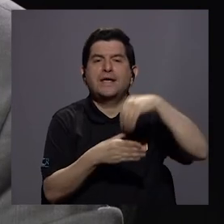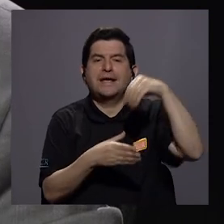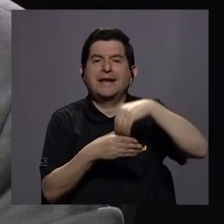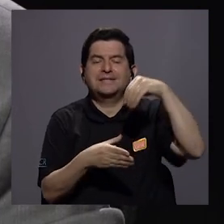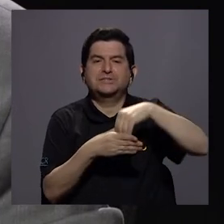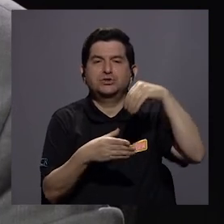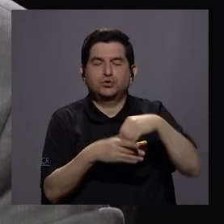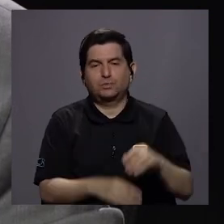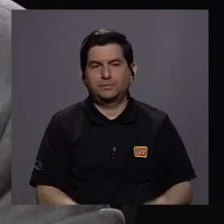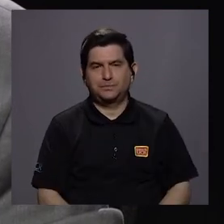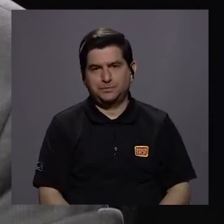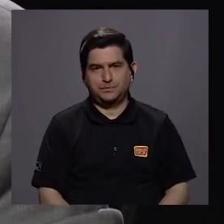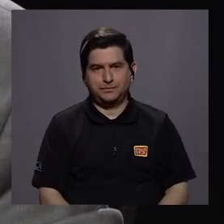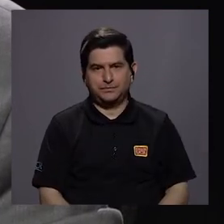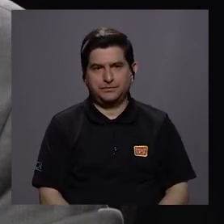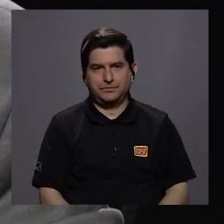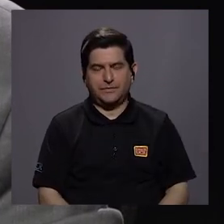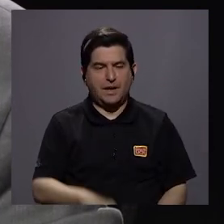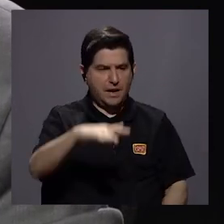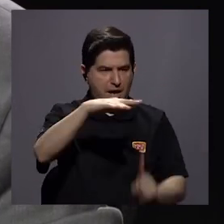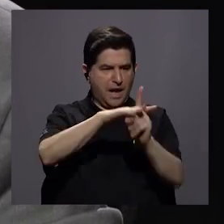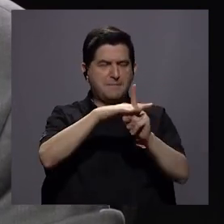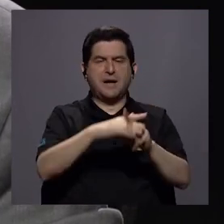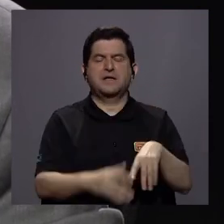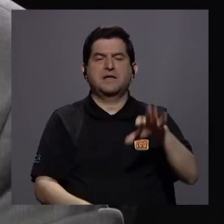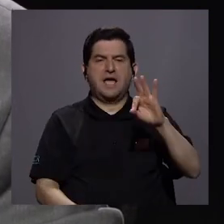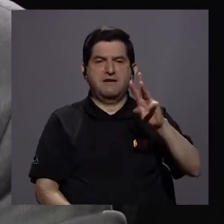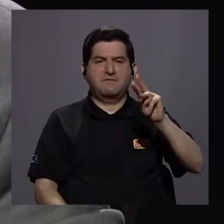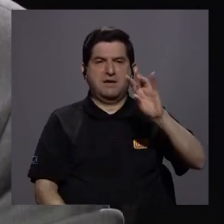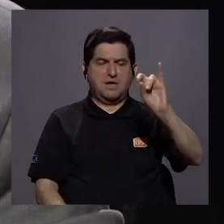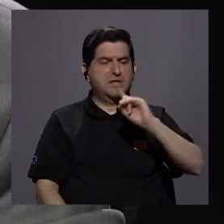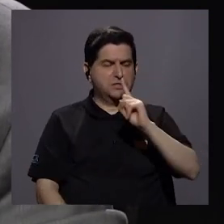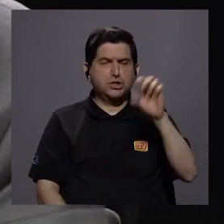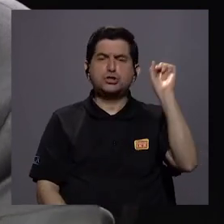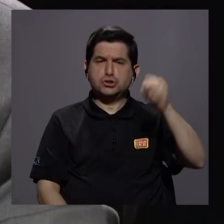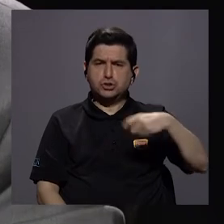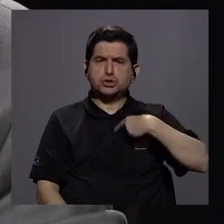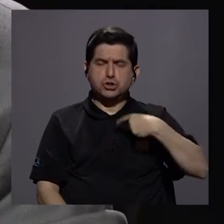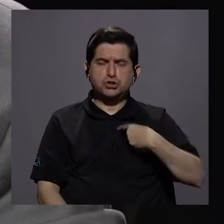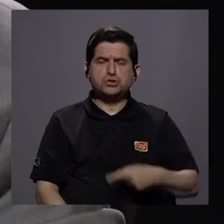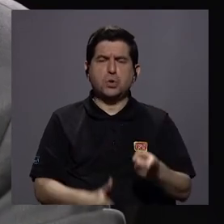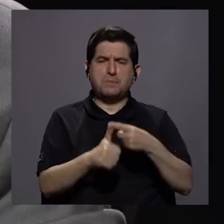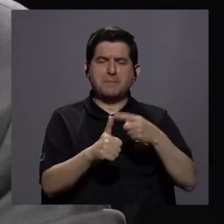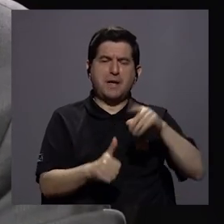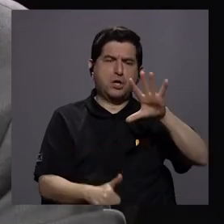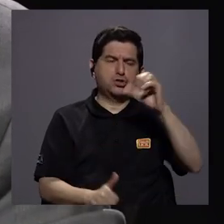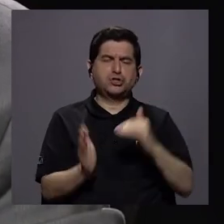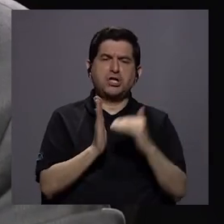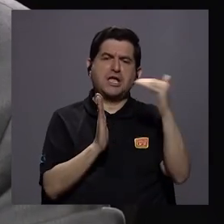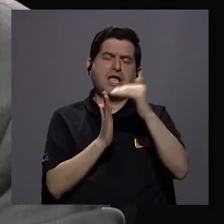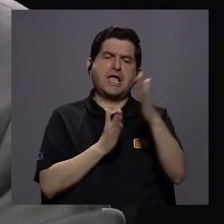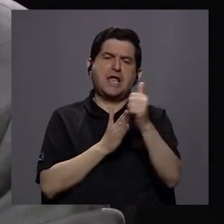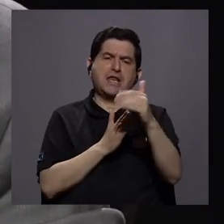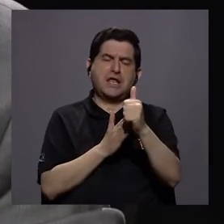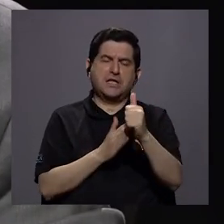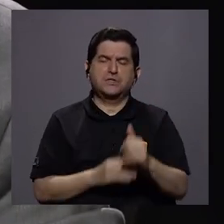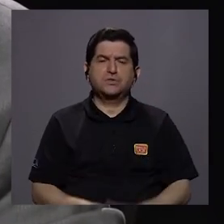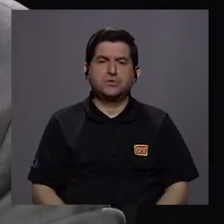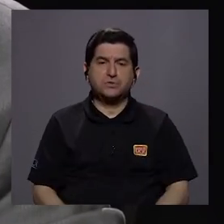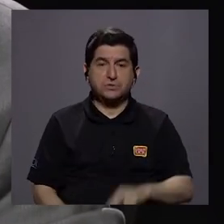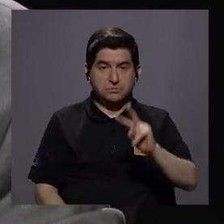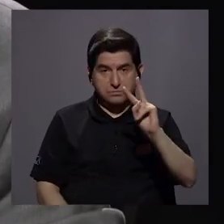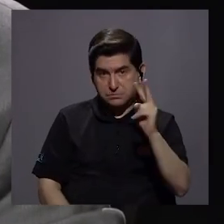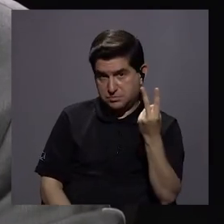Y precisamente aparece el fondo diciendo, bueno, está bien, yo le doy los primeros 500 millones de dólares y en segundo lugar,